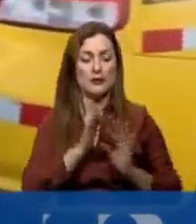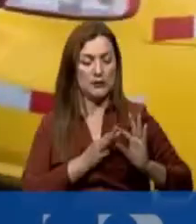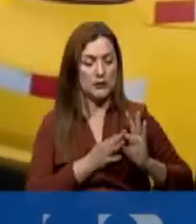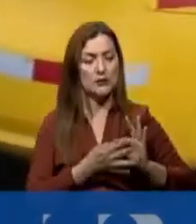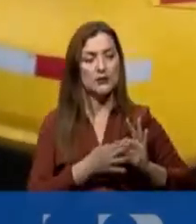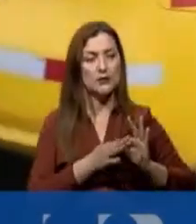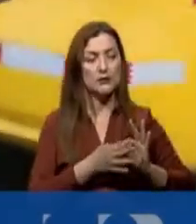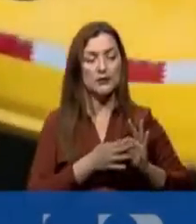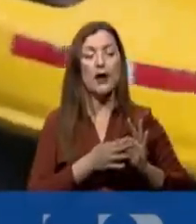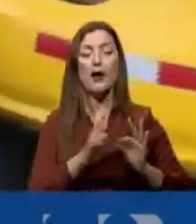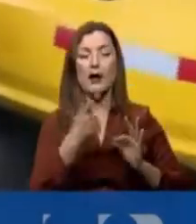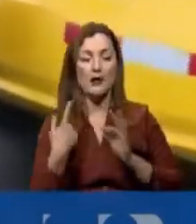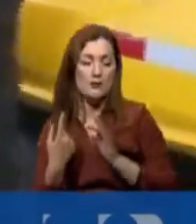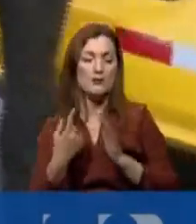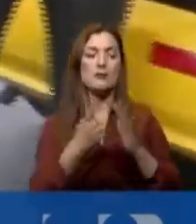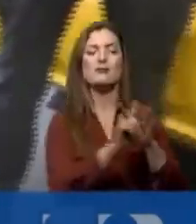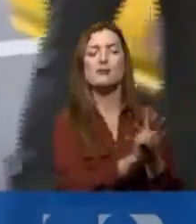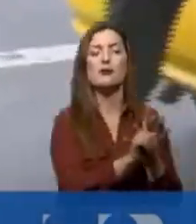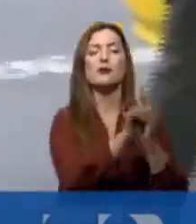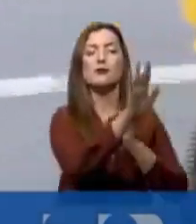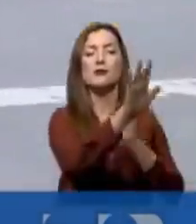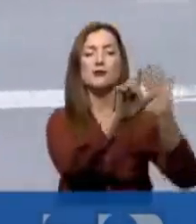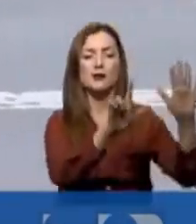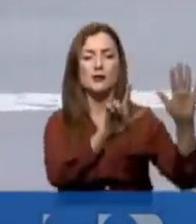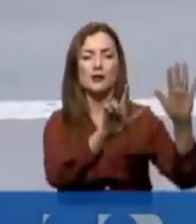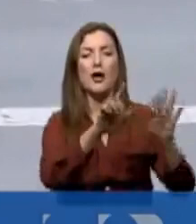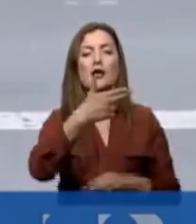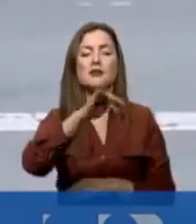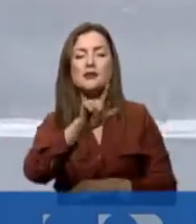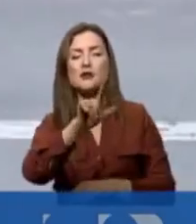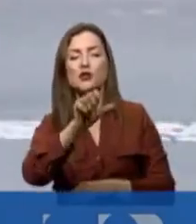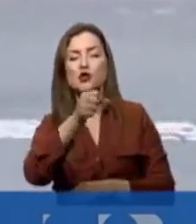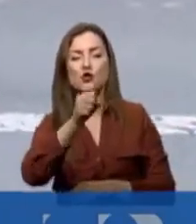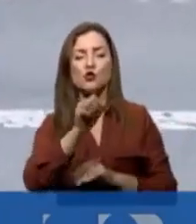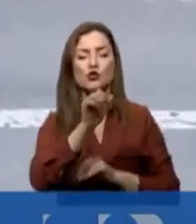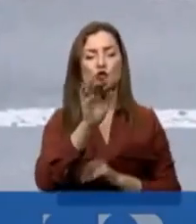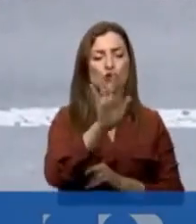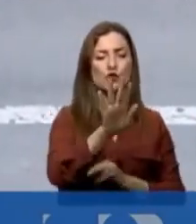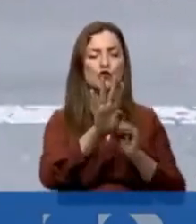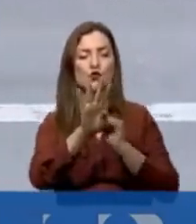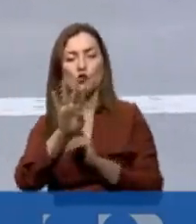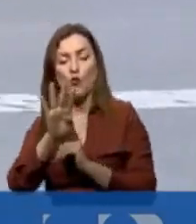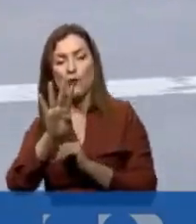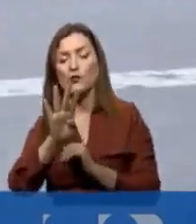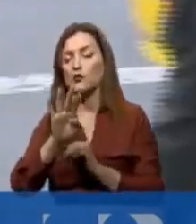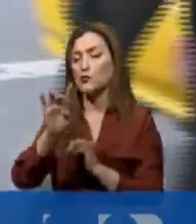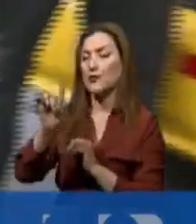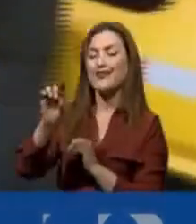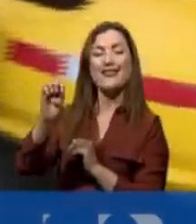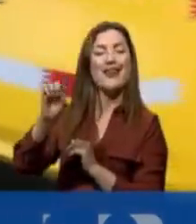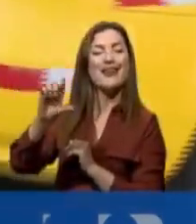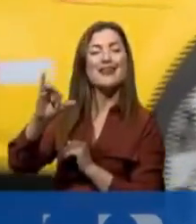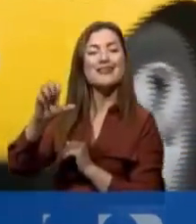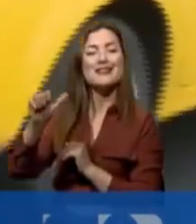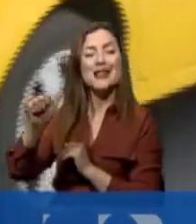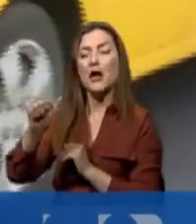se incorporarán 57, en el Valle de los Chillos 54, en el distrito La Delicia 178,